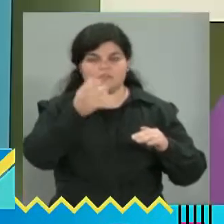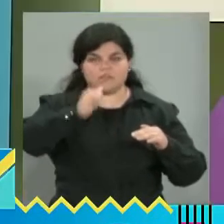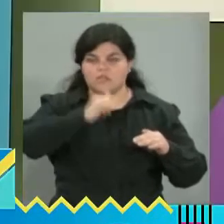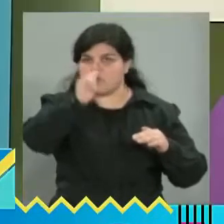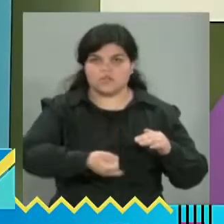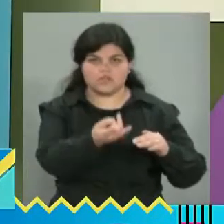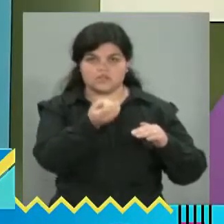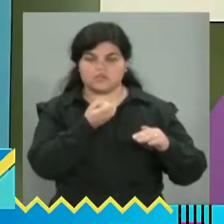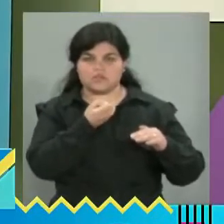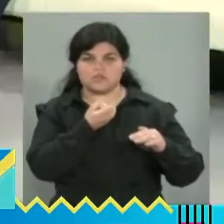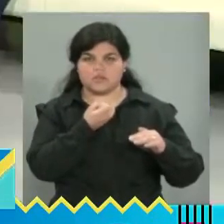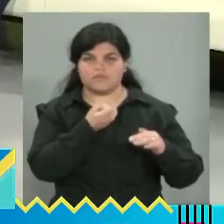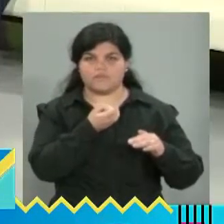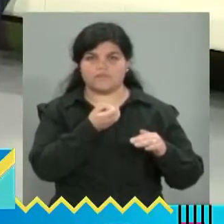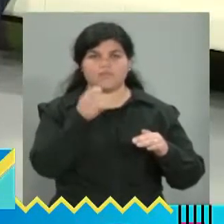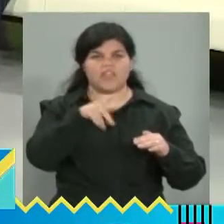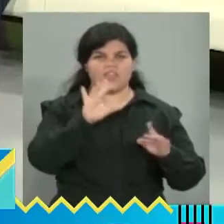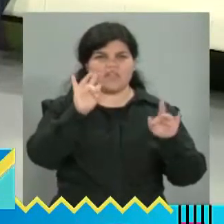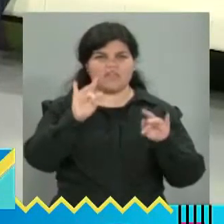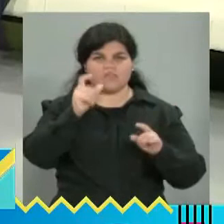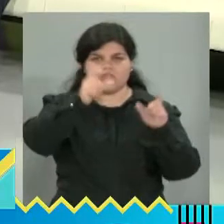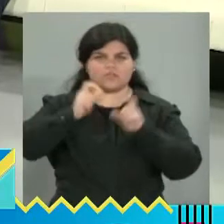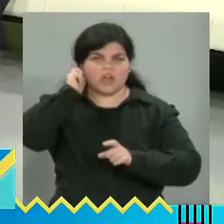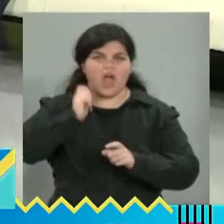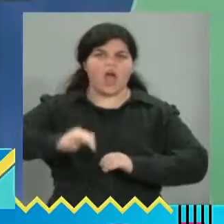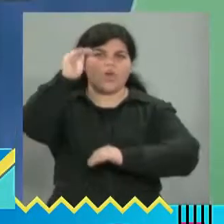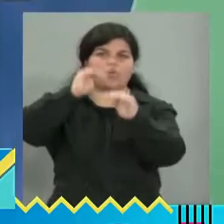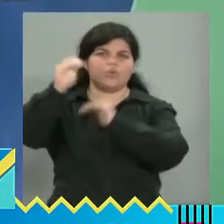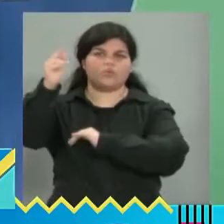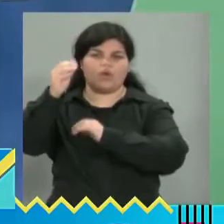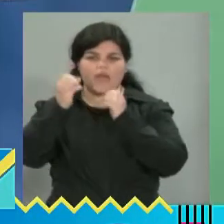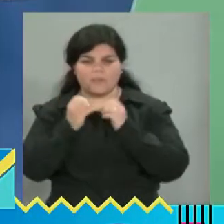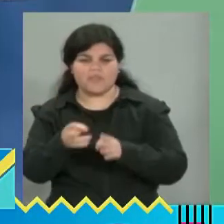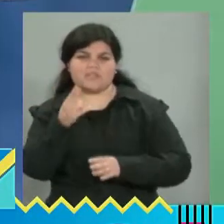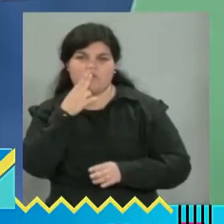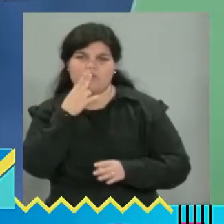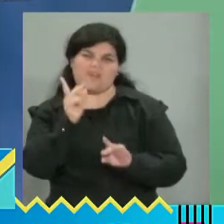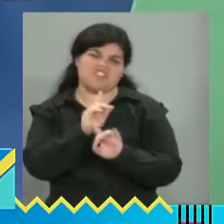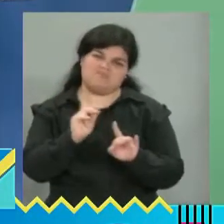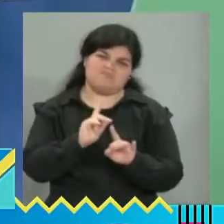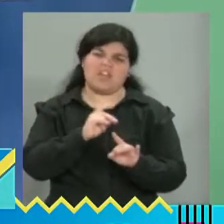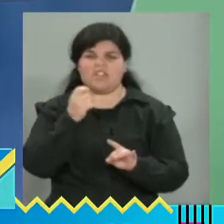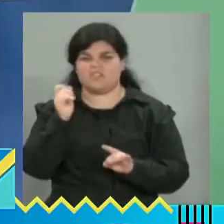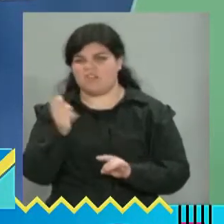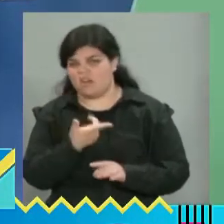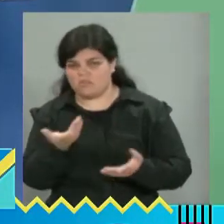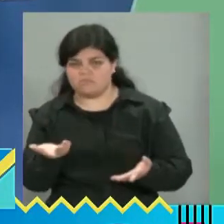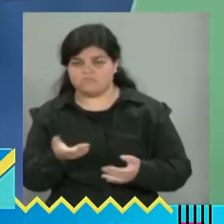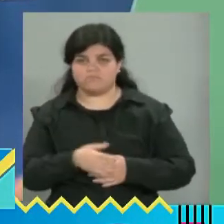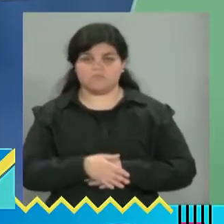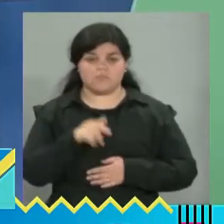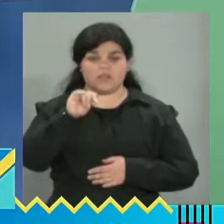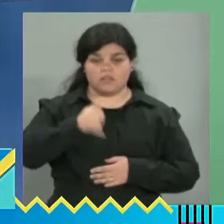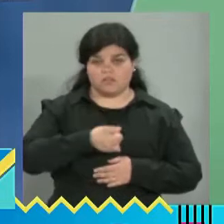consumiendo. Es muy difícil que alguien en edad adulta empiece a fumar tabaco, pero sí nos indican que estas campañas